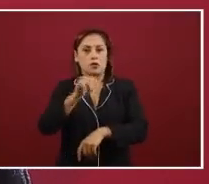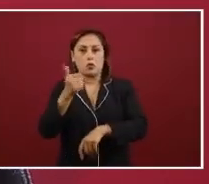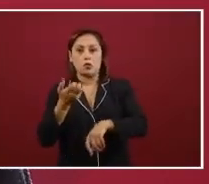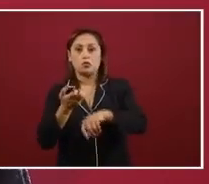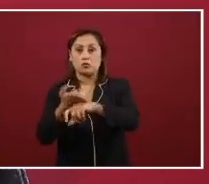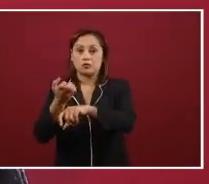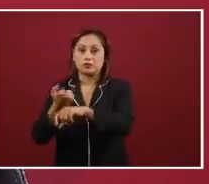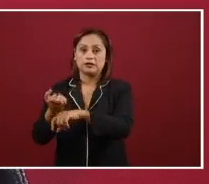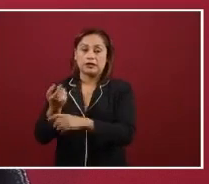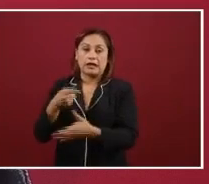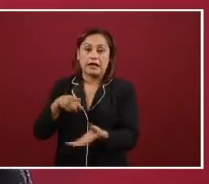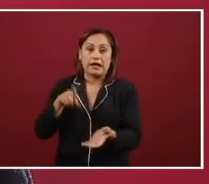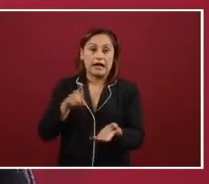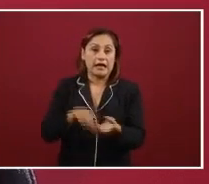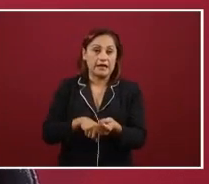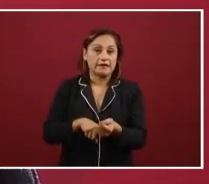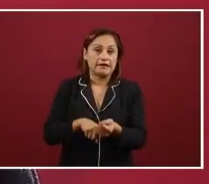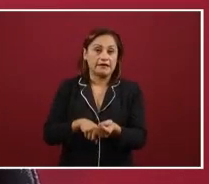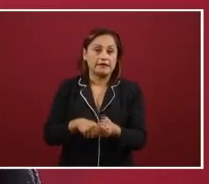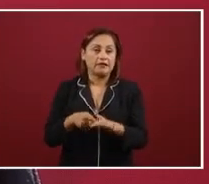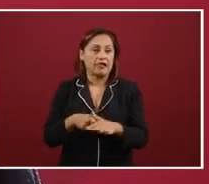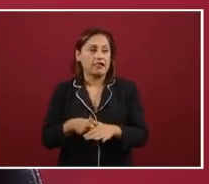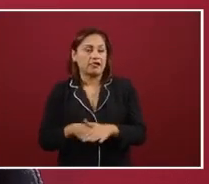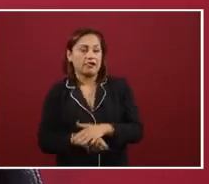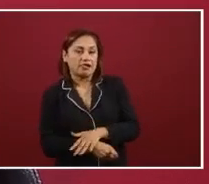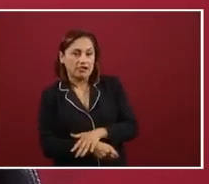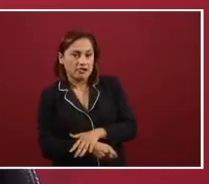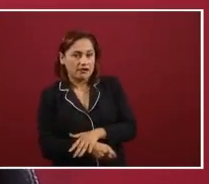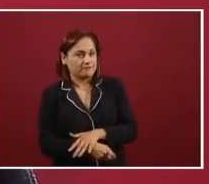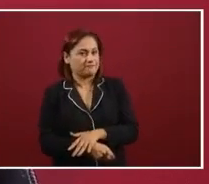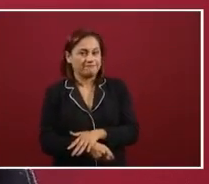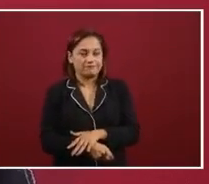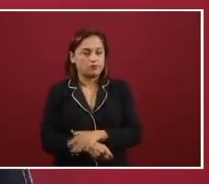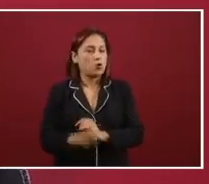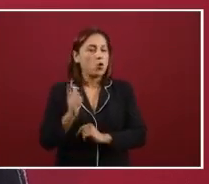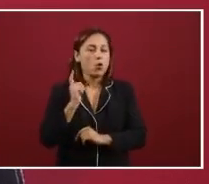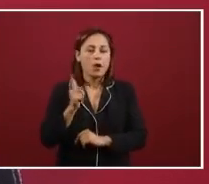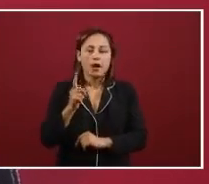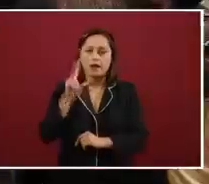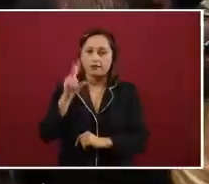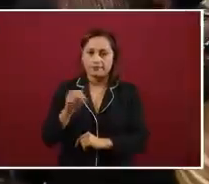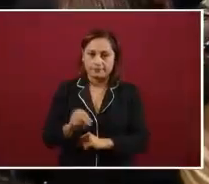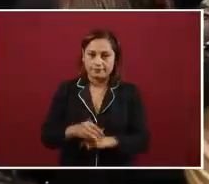haya extorsiones y estos